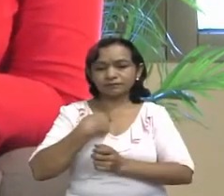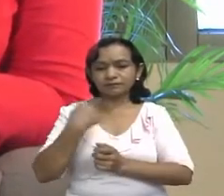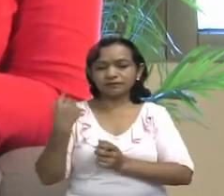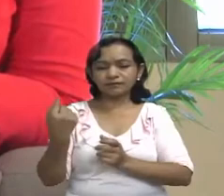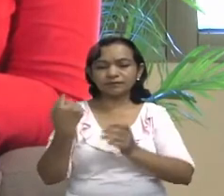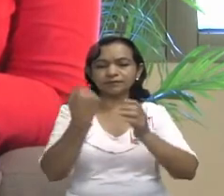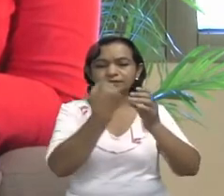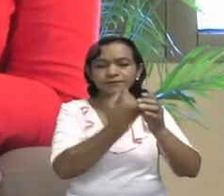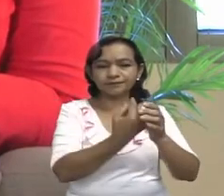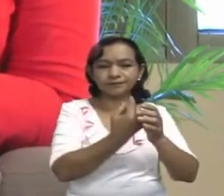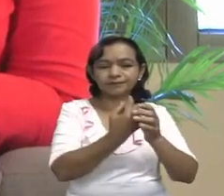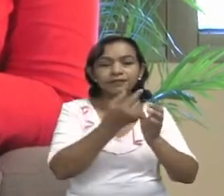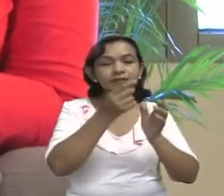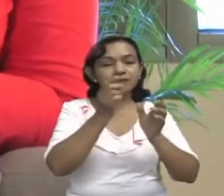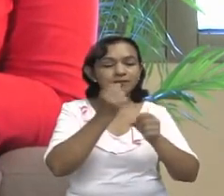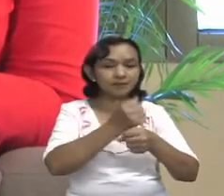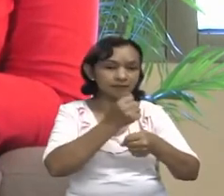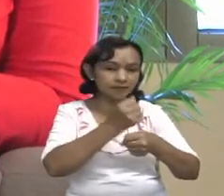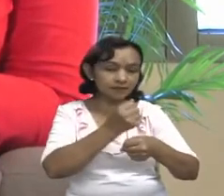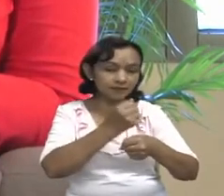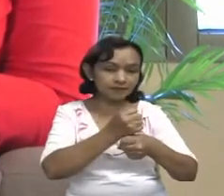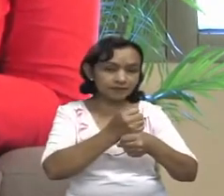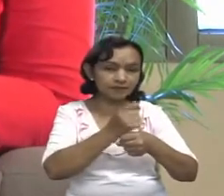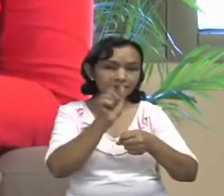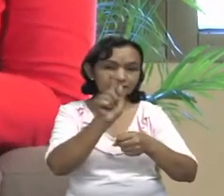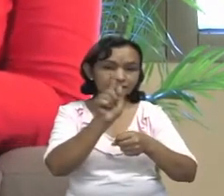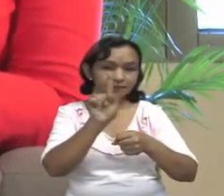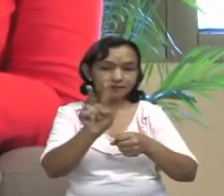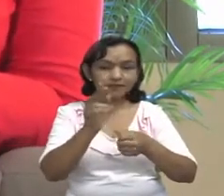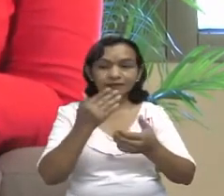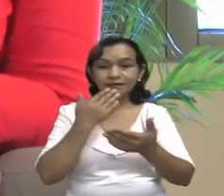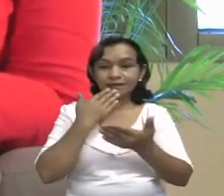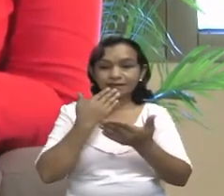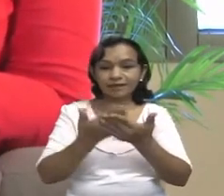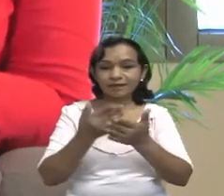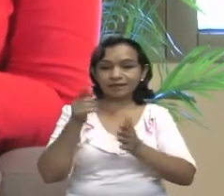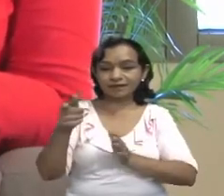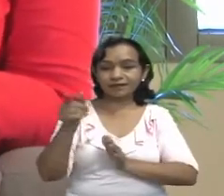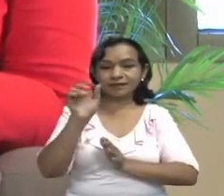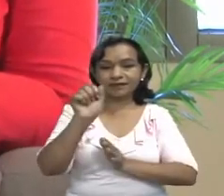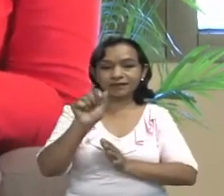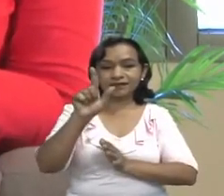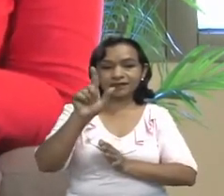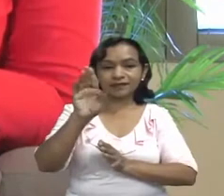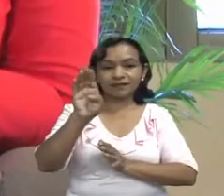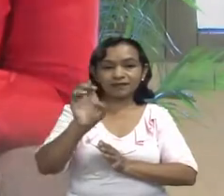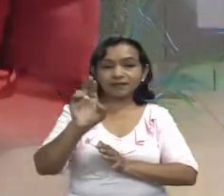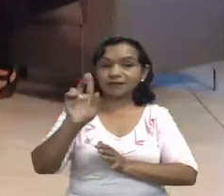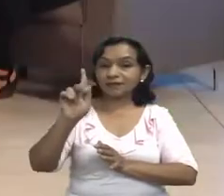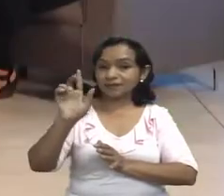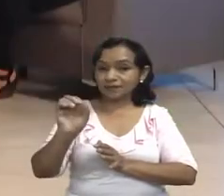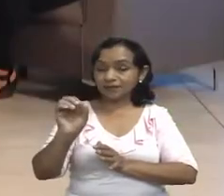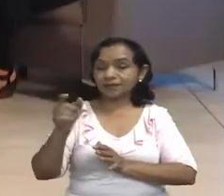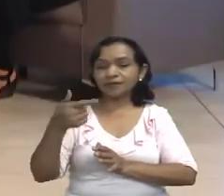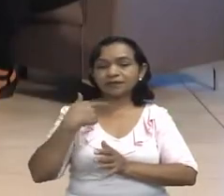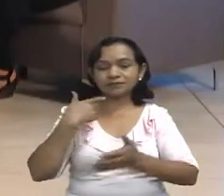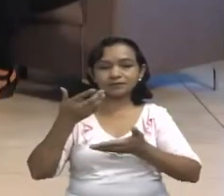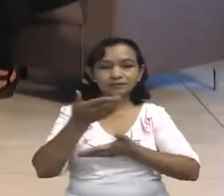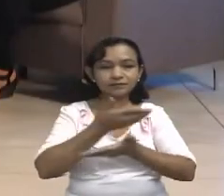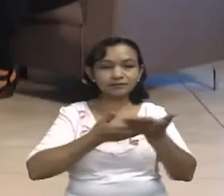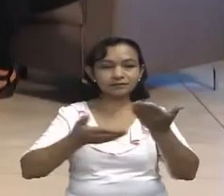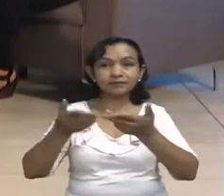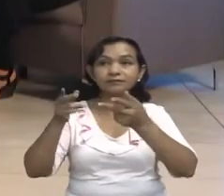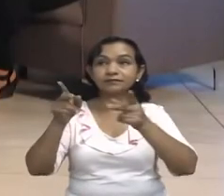al equipo. Okay. del canal, y que gracias a don Alberto, pues, que me dio la confianza, porque incluso para seleccionar a